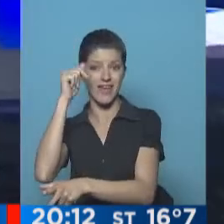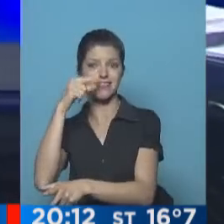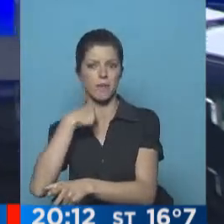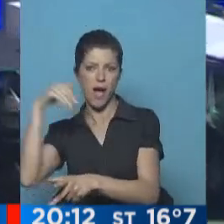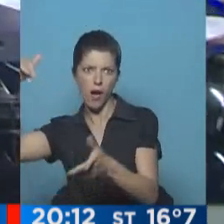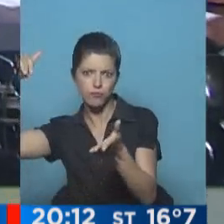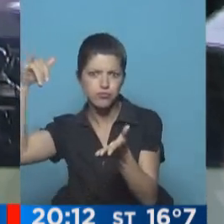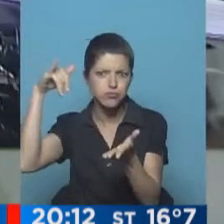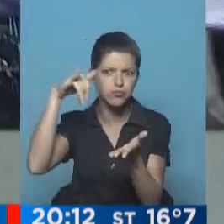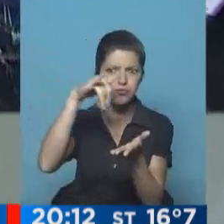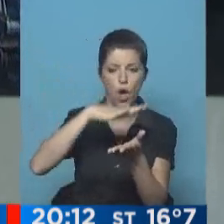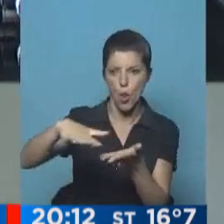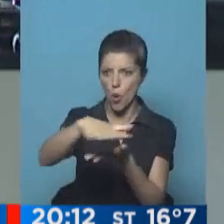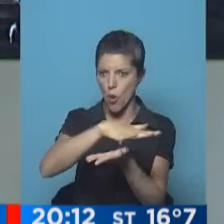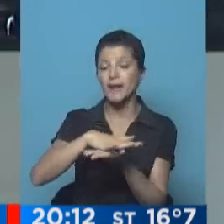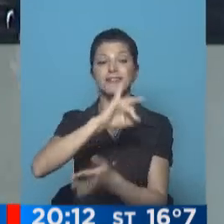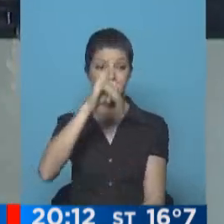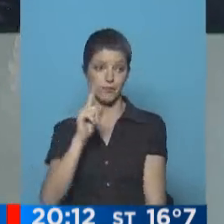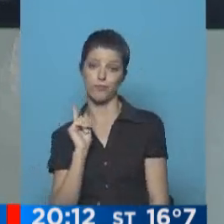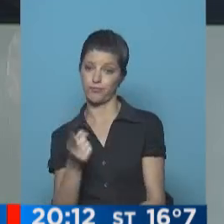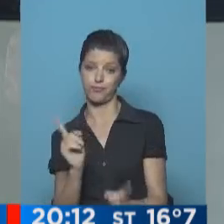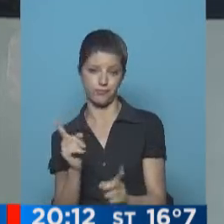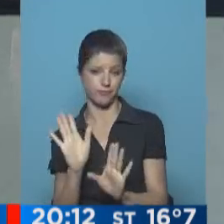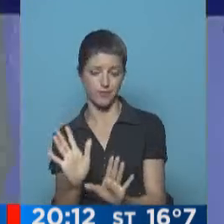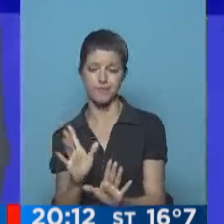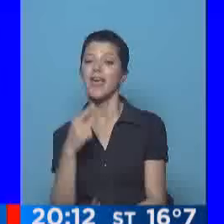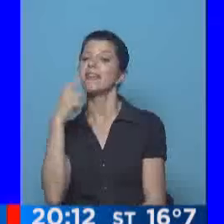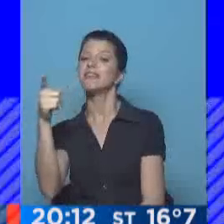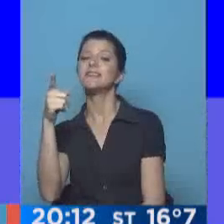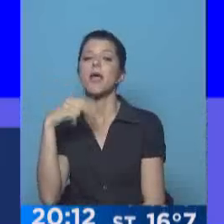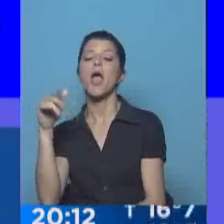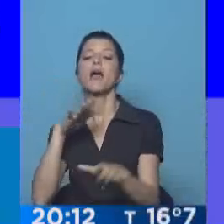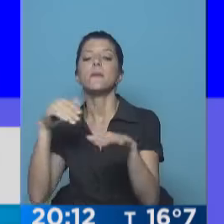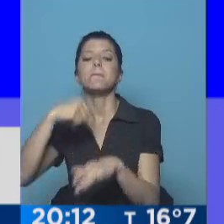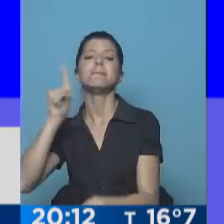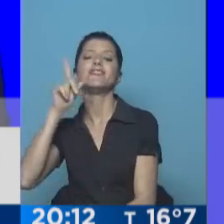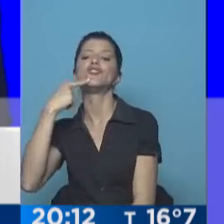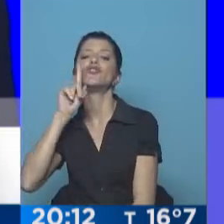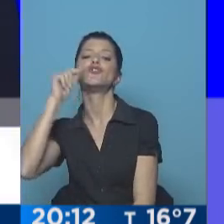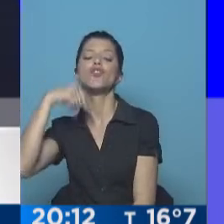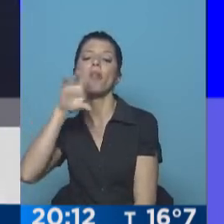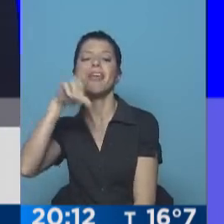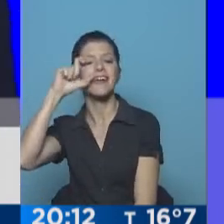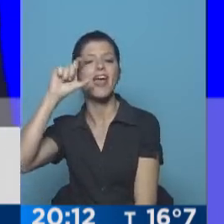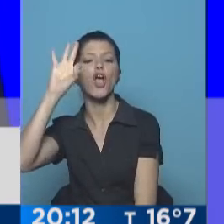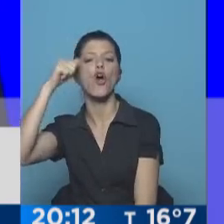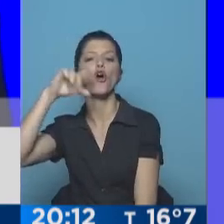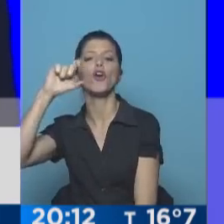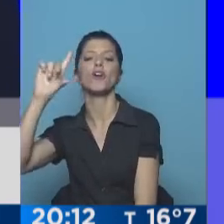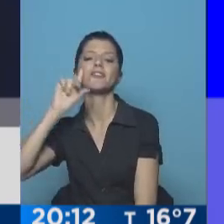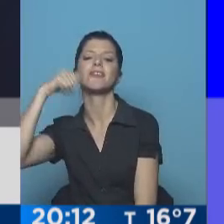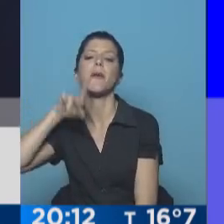sobrevolar justamente esa zona. Fue lo que hicieron, efectivamente, lo que ellos llaman misiones de reconocimiento. Aviones